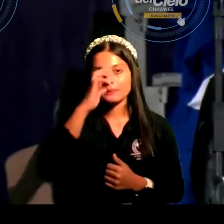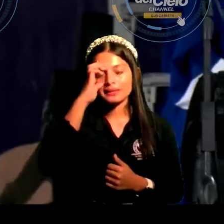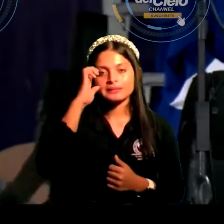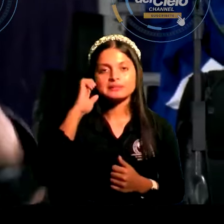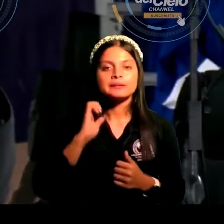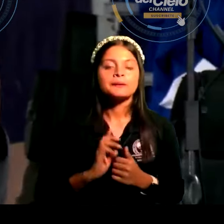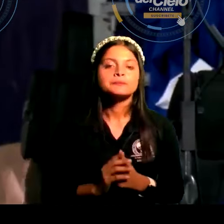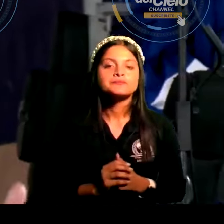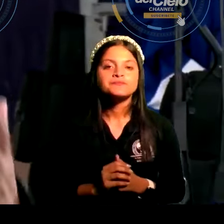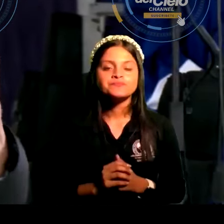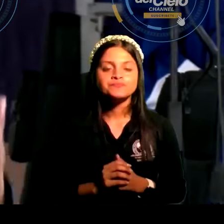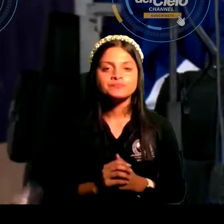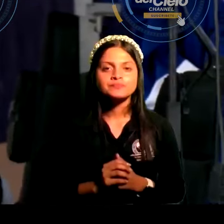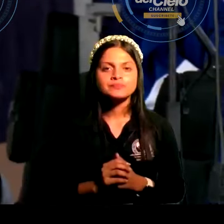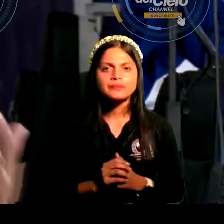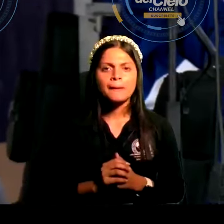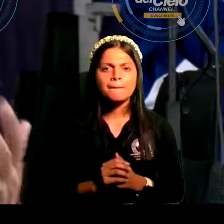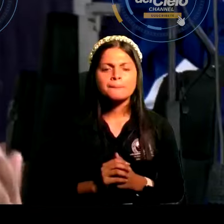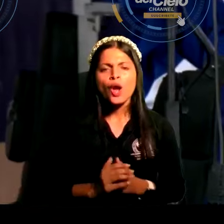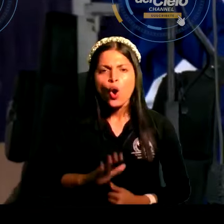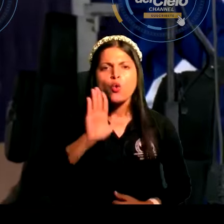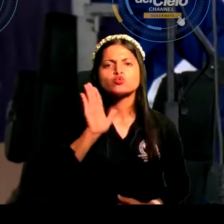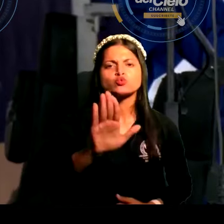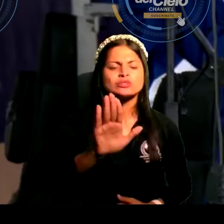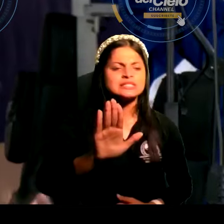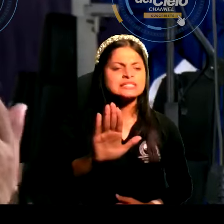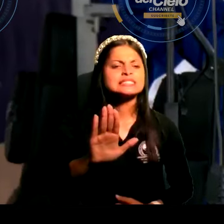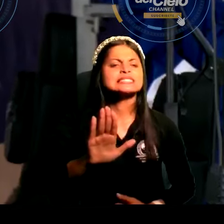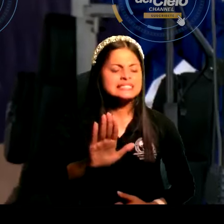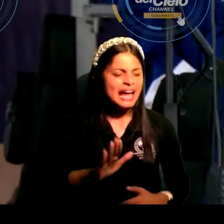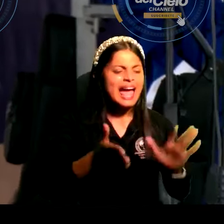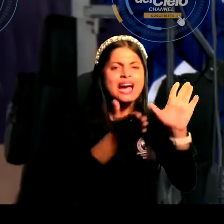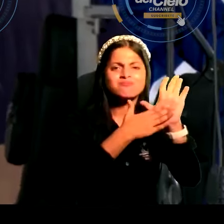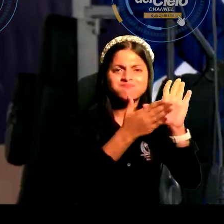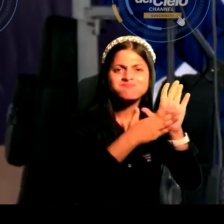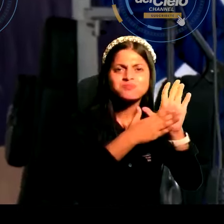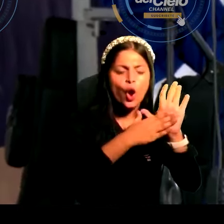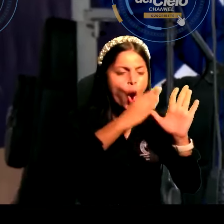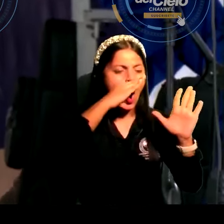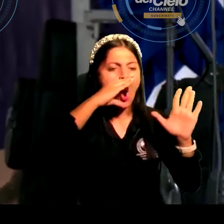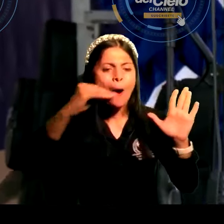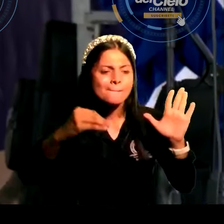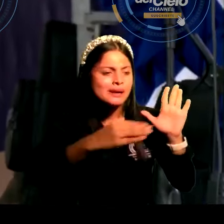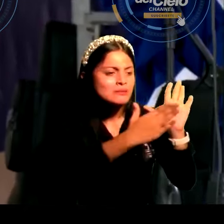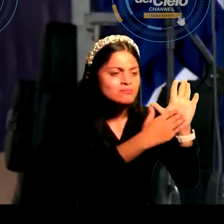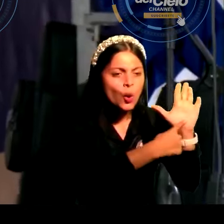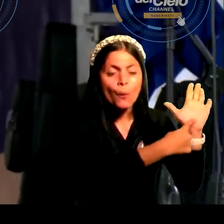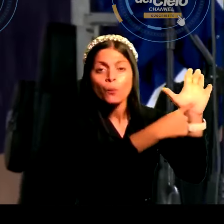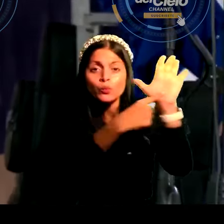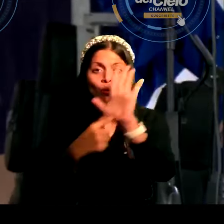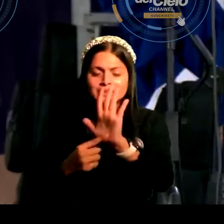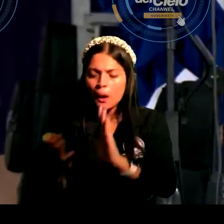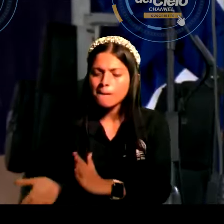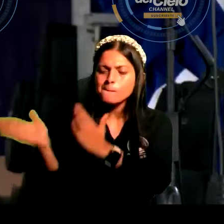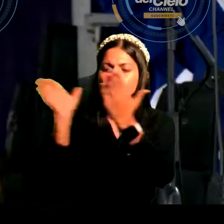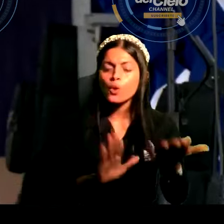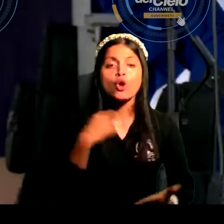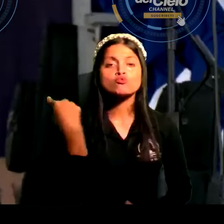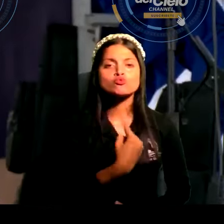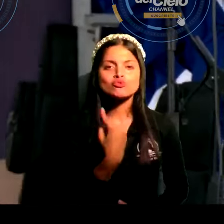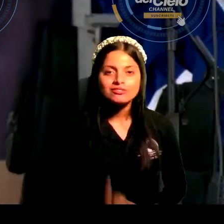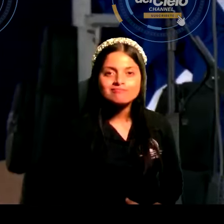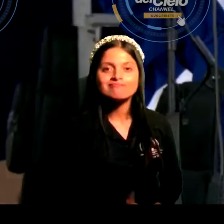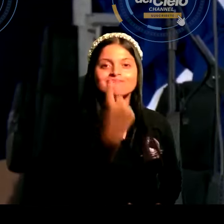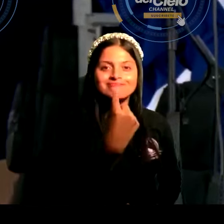dice, y de la manera que está establecido para los hombres que mueran una sola vez,